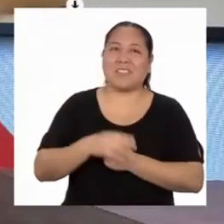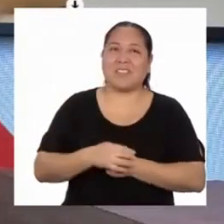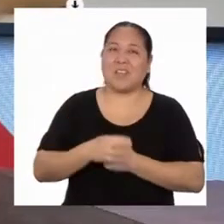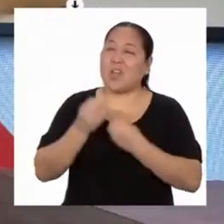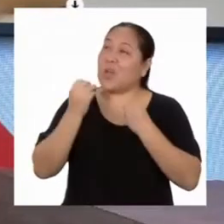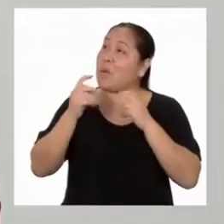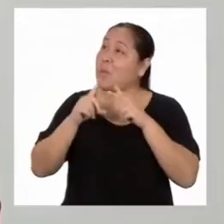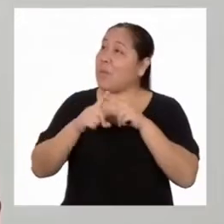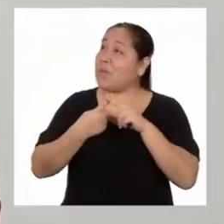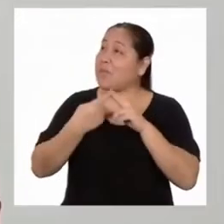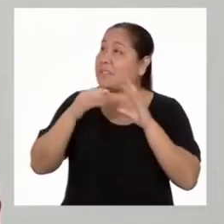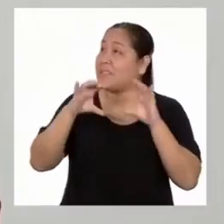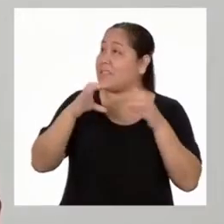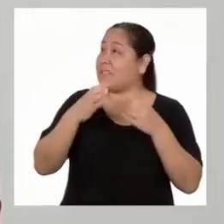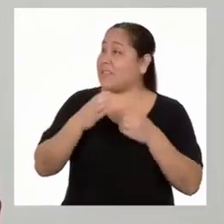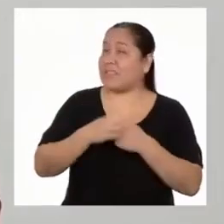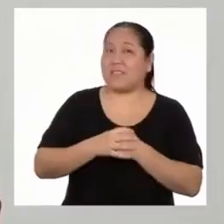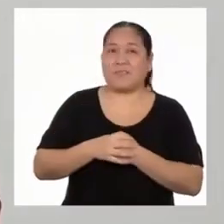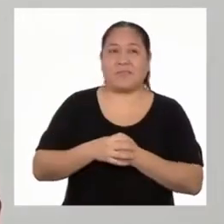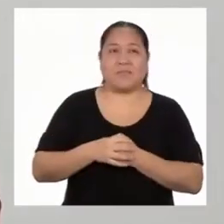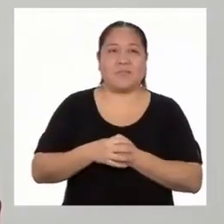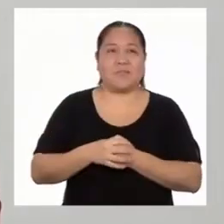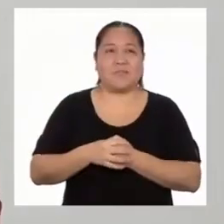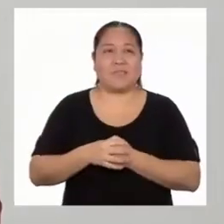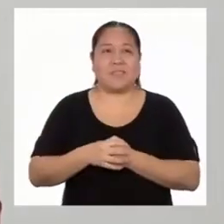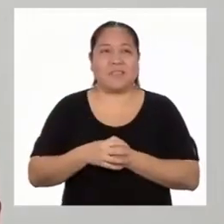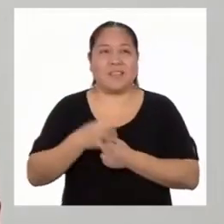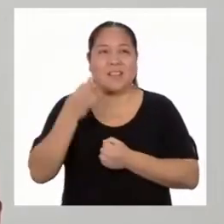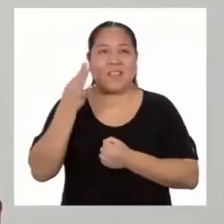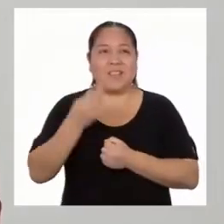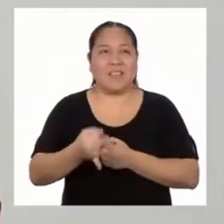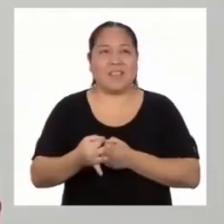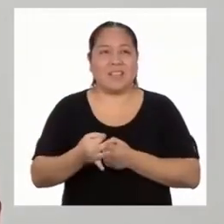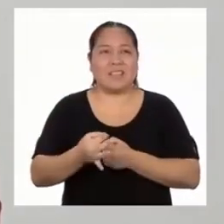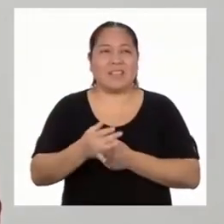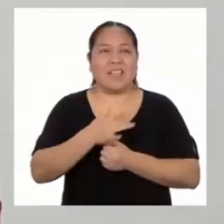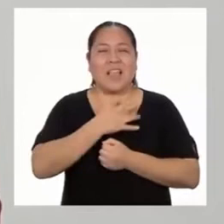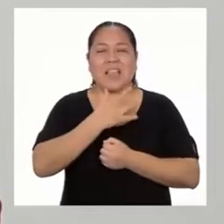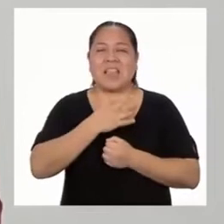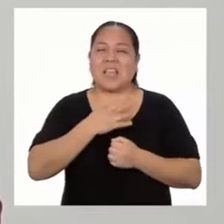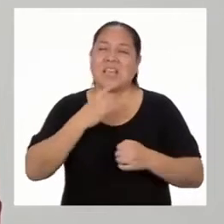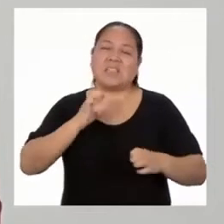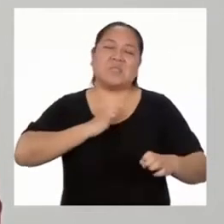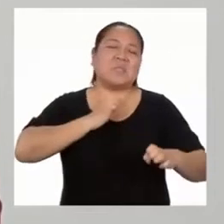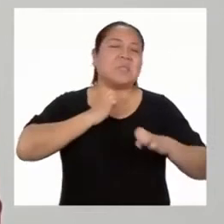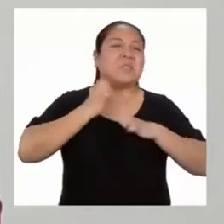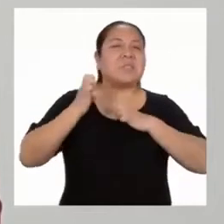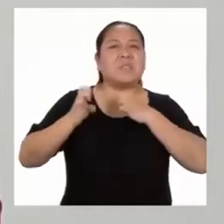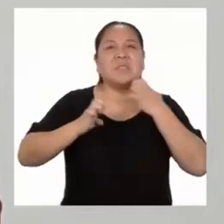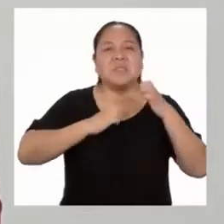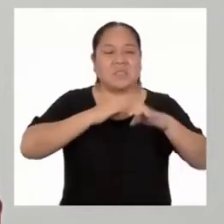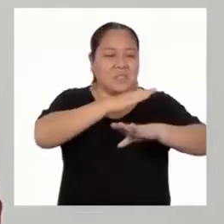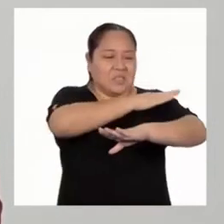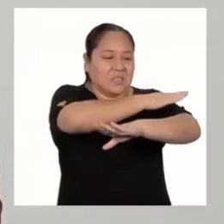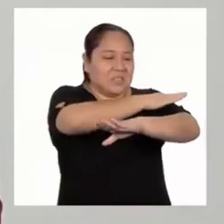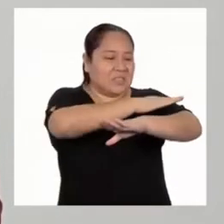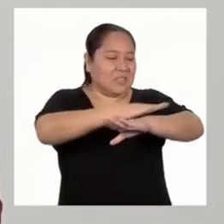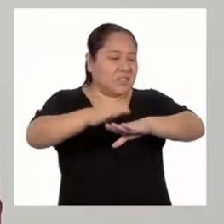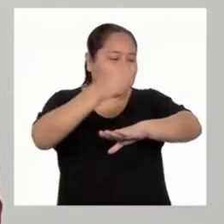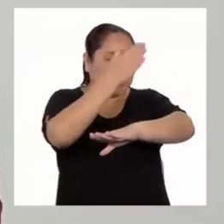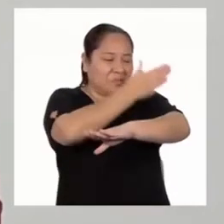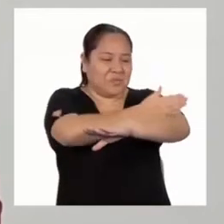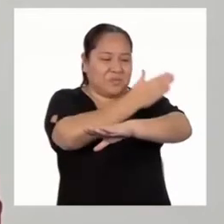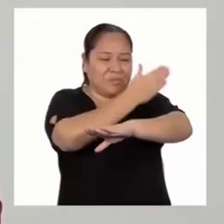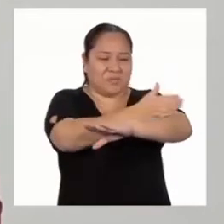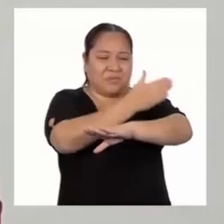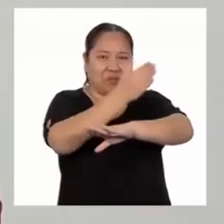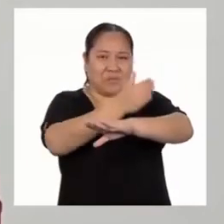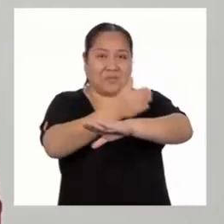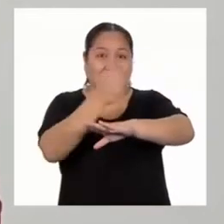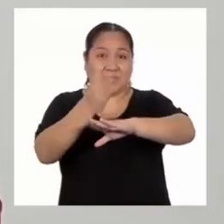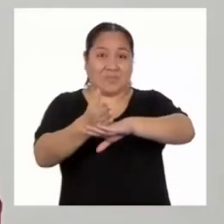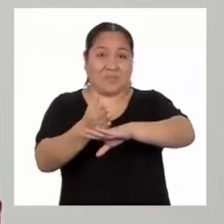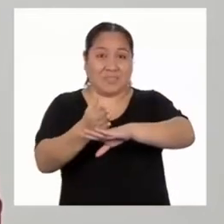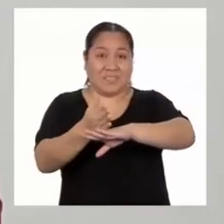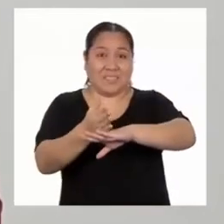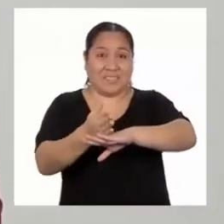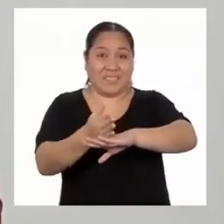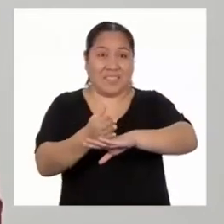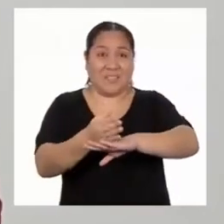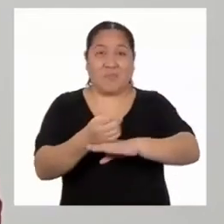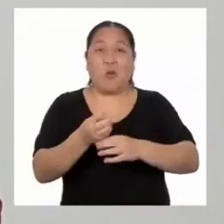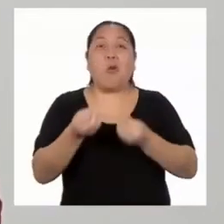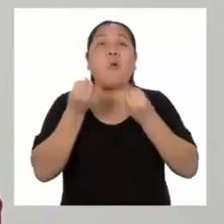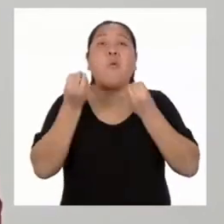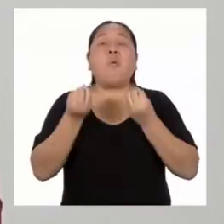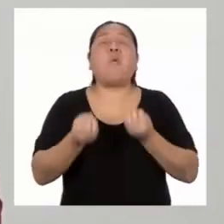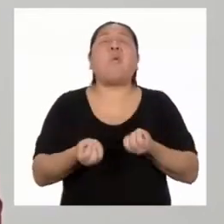empezamos la clase? La verdad es que sentí una gran emoción al ver la línea de tiempo con las actividades realizadas. ¿Cuánto